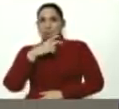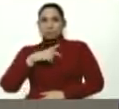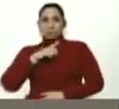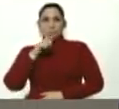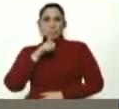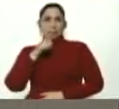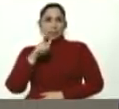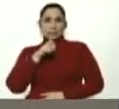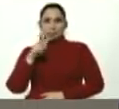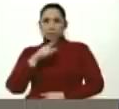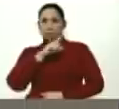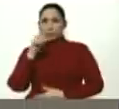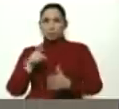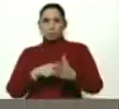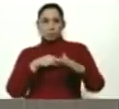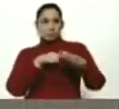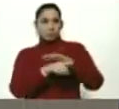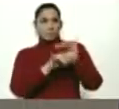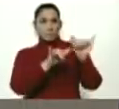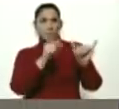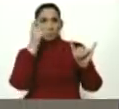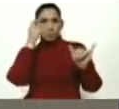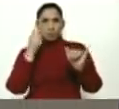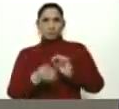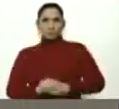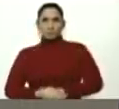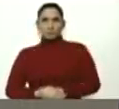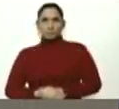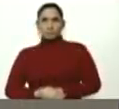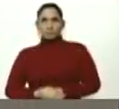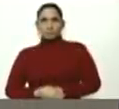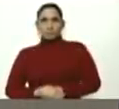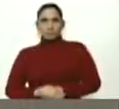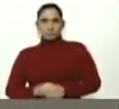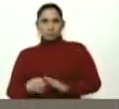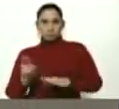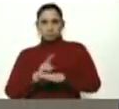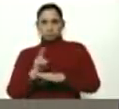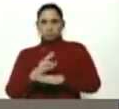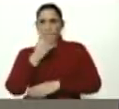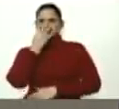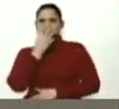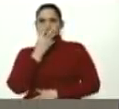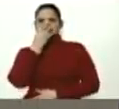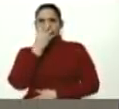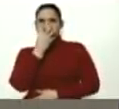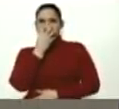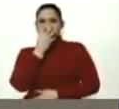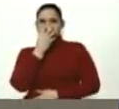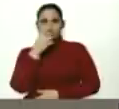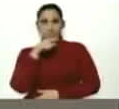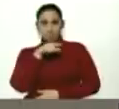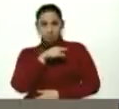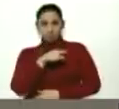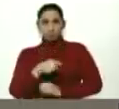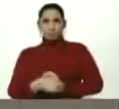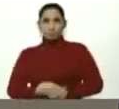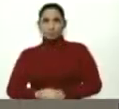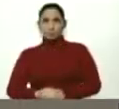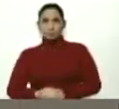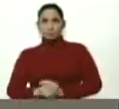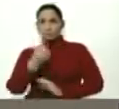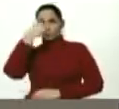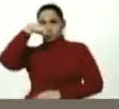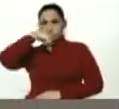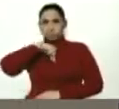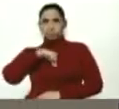general. Fue ingresado ese mismo día a la unidad de cuidados intensivos. Allá se le intubó y